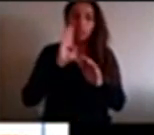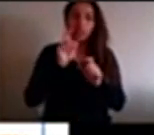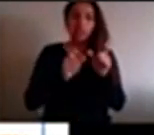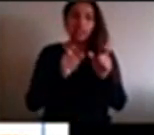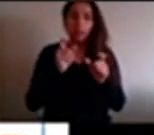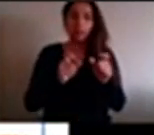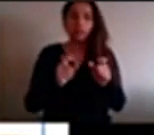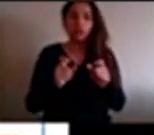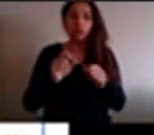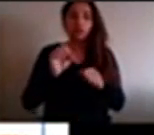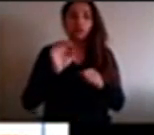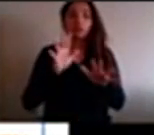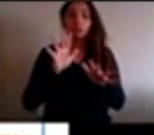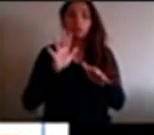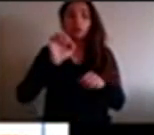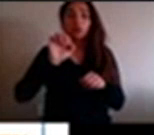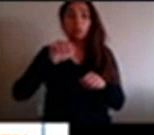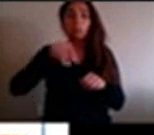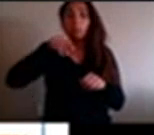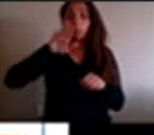años.